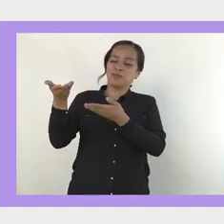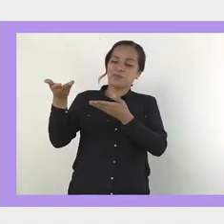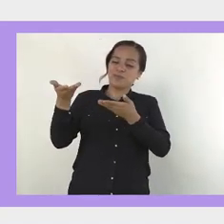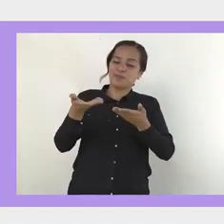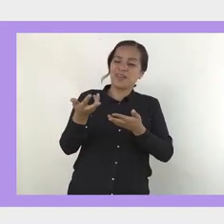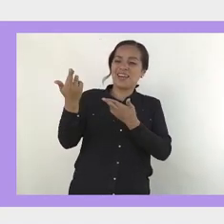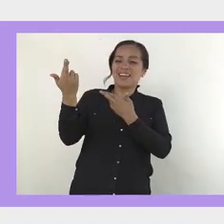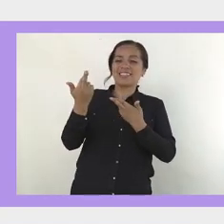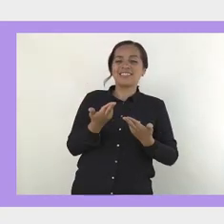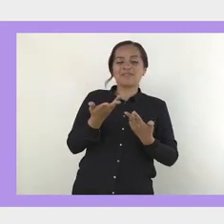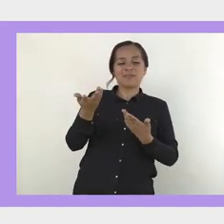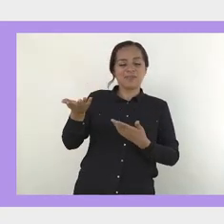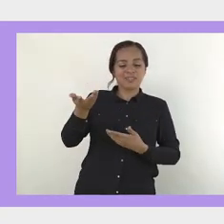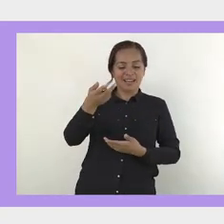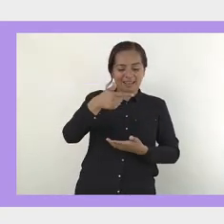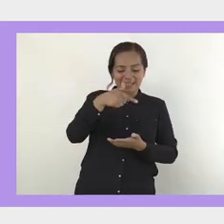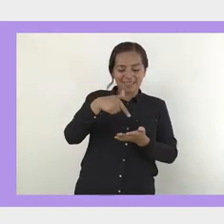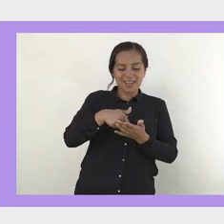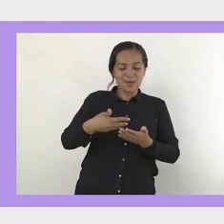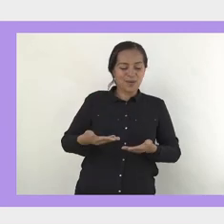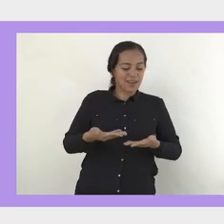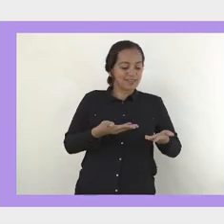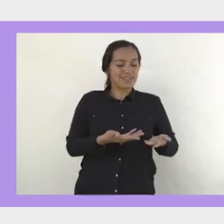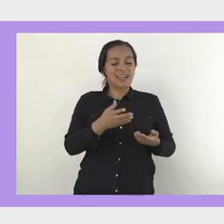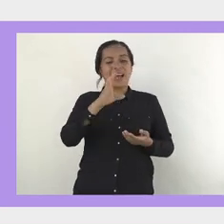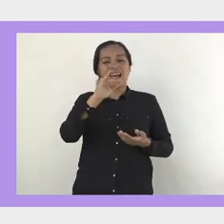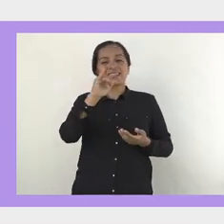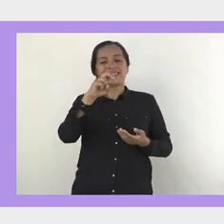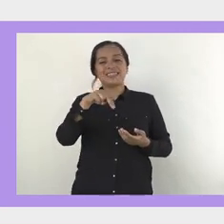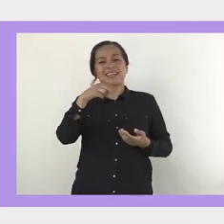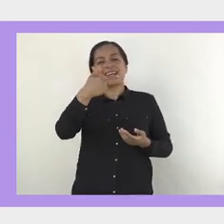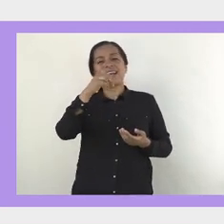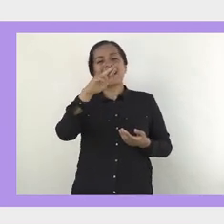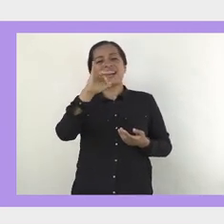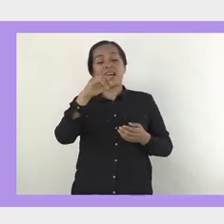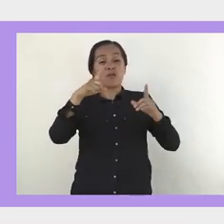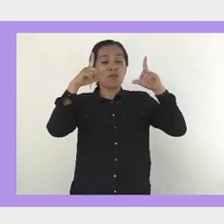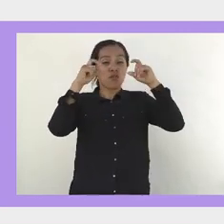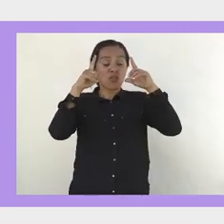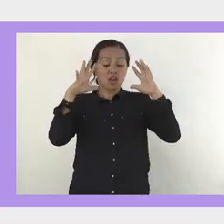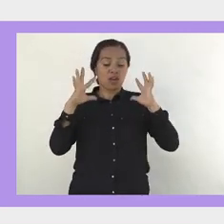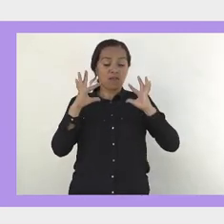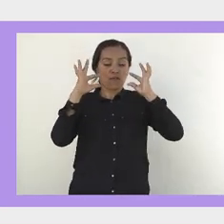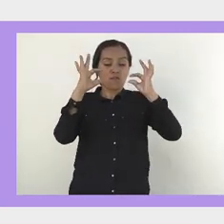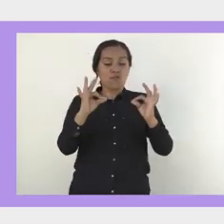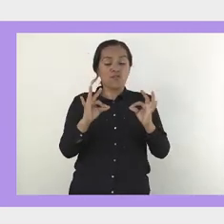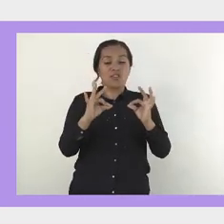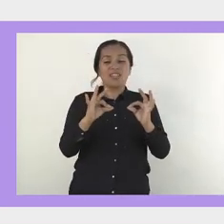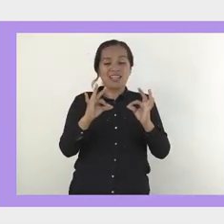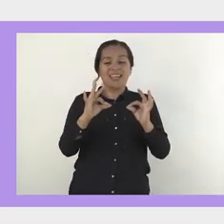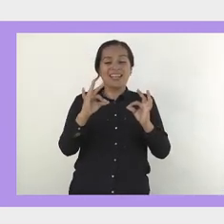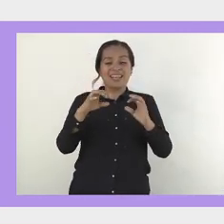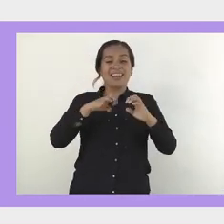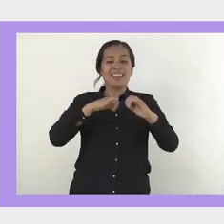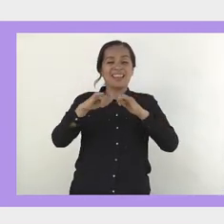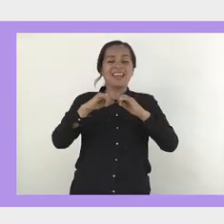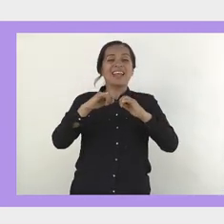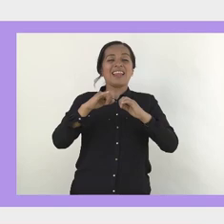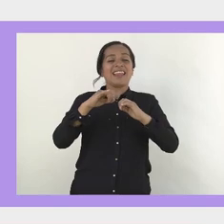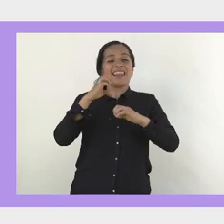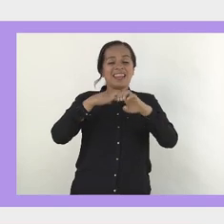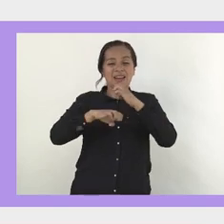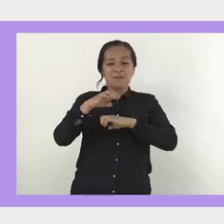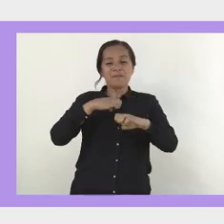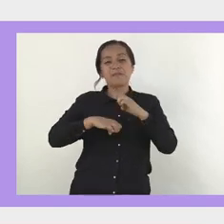por favor recibamos en el escenario a sin Guerrero fotógrafa y fundadora de la agencia Eleven Legends